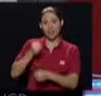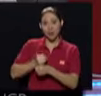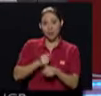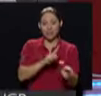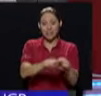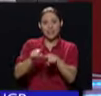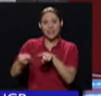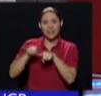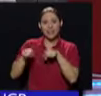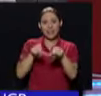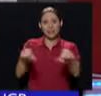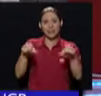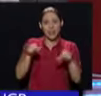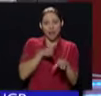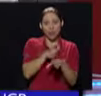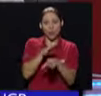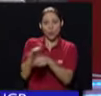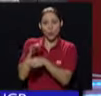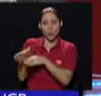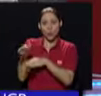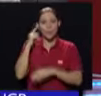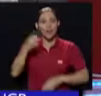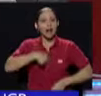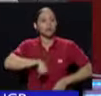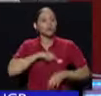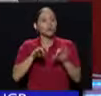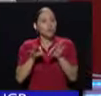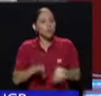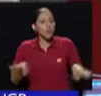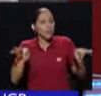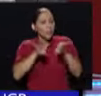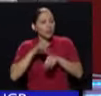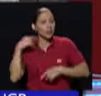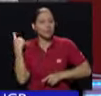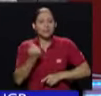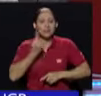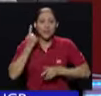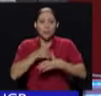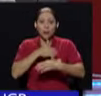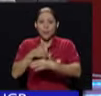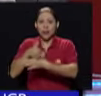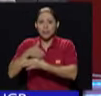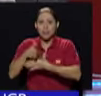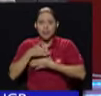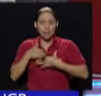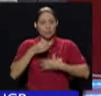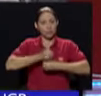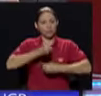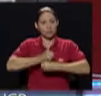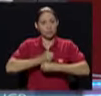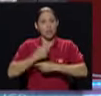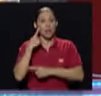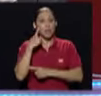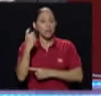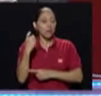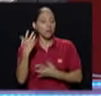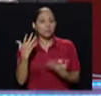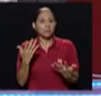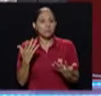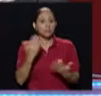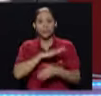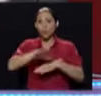se vuelve interdisciplinario. Y para nosotros es muy importante estar siempre compartiendo el quehacer porque al final todos vamos a